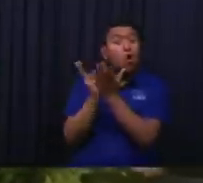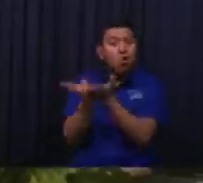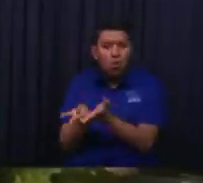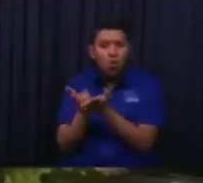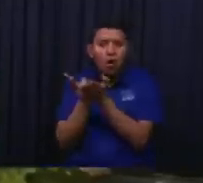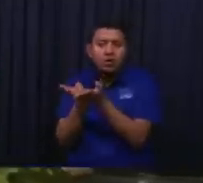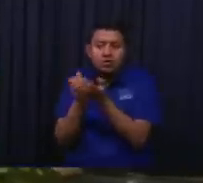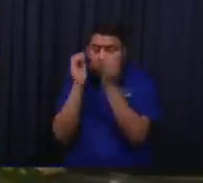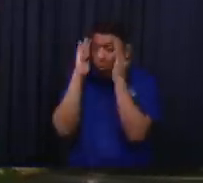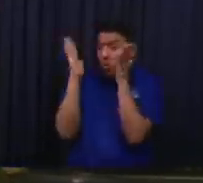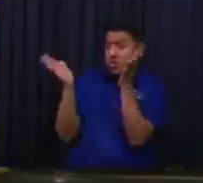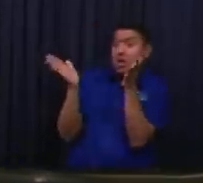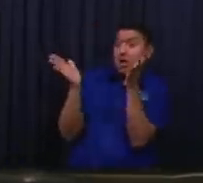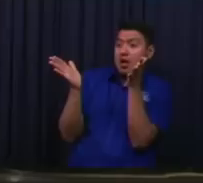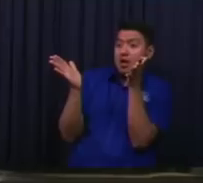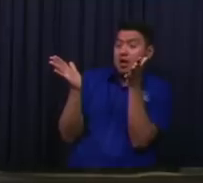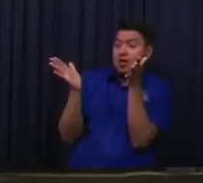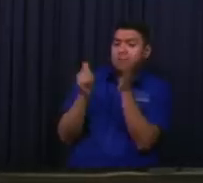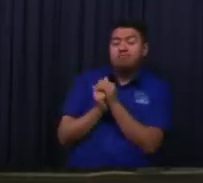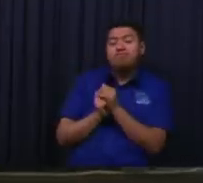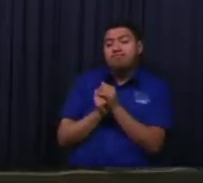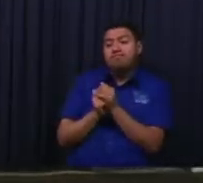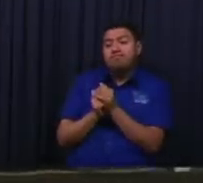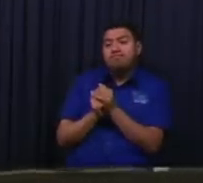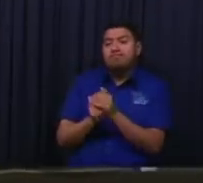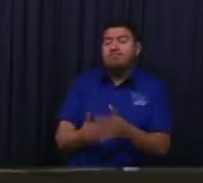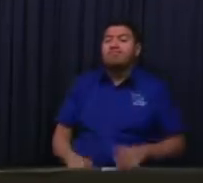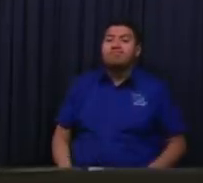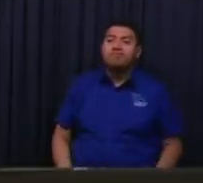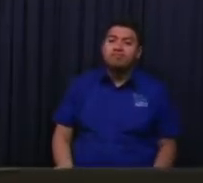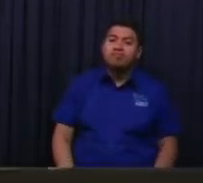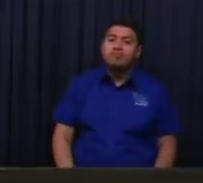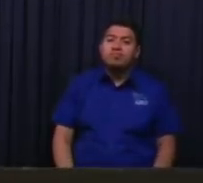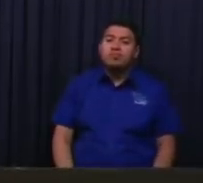Y de repente él dice, bueno,